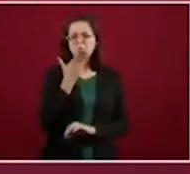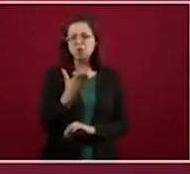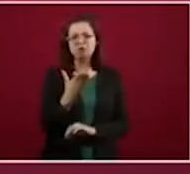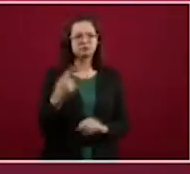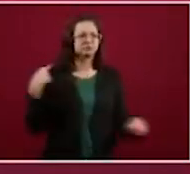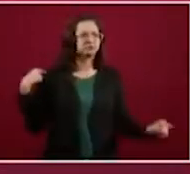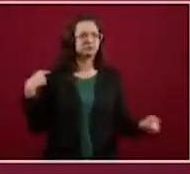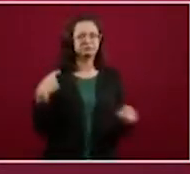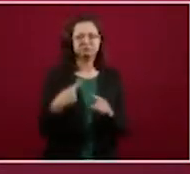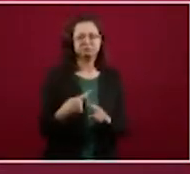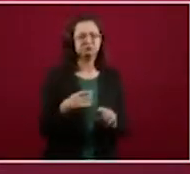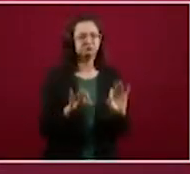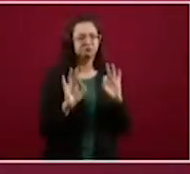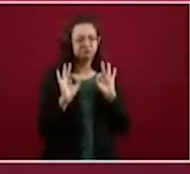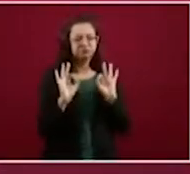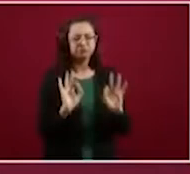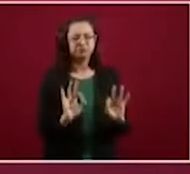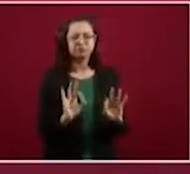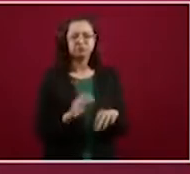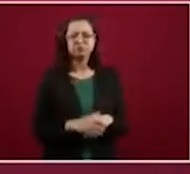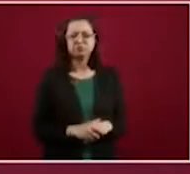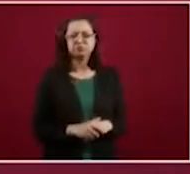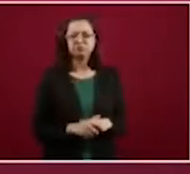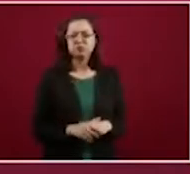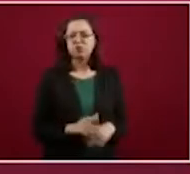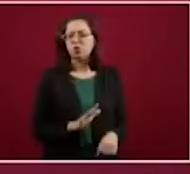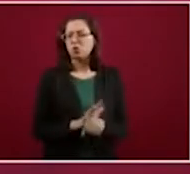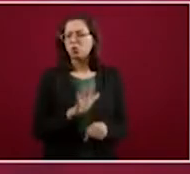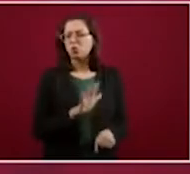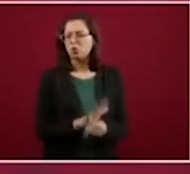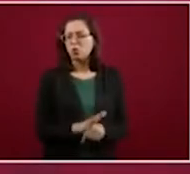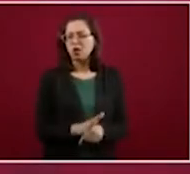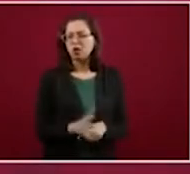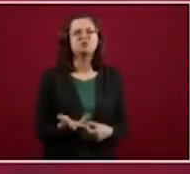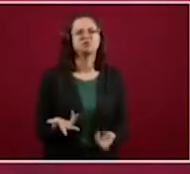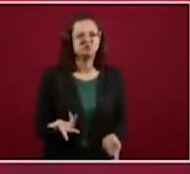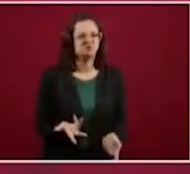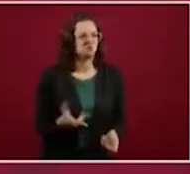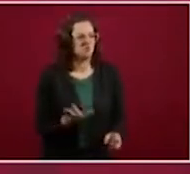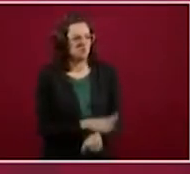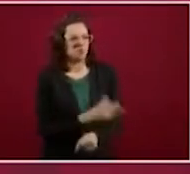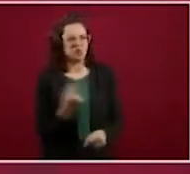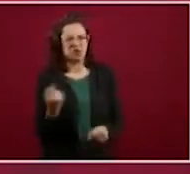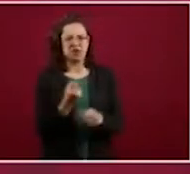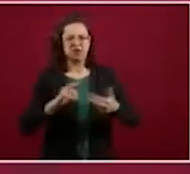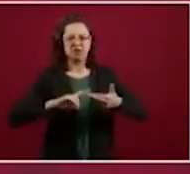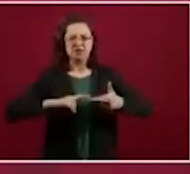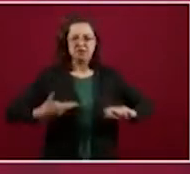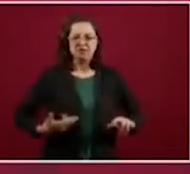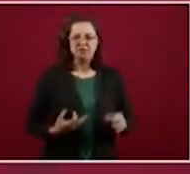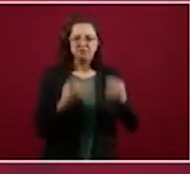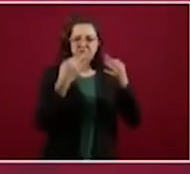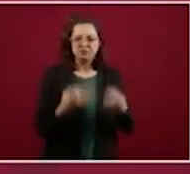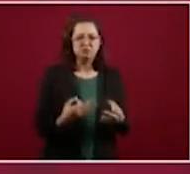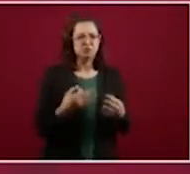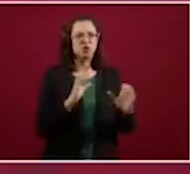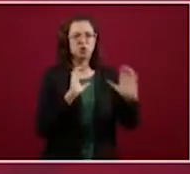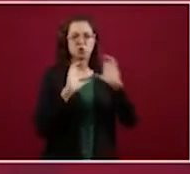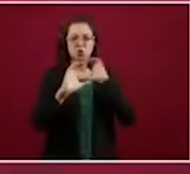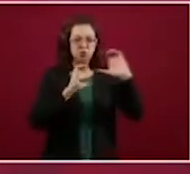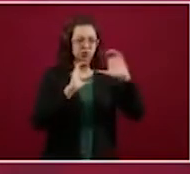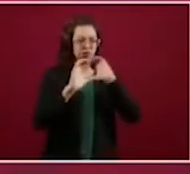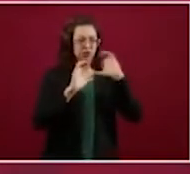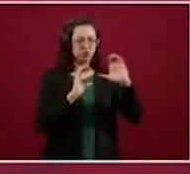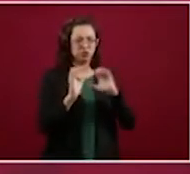los últimos años. ¿Y se basa en qué? O sea, ¿por qué hay una muy buena relación, además de la buena comunicación entre los